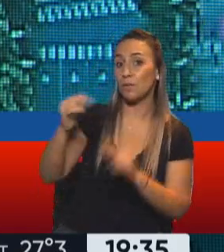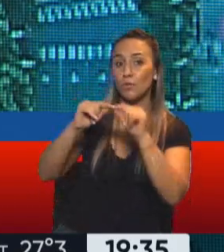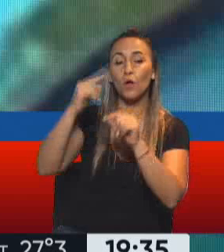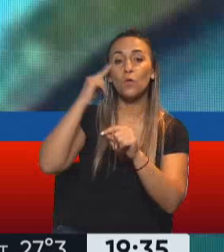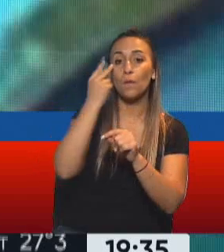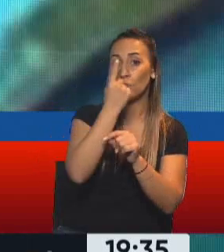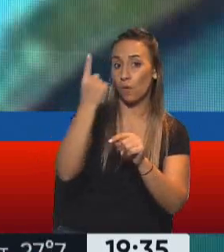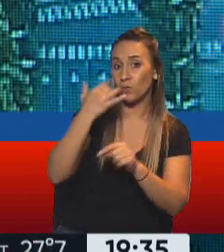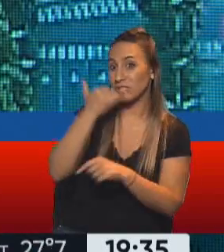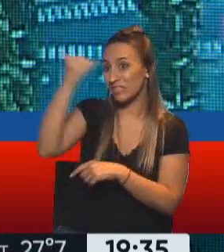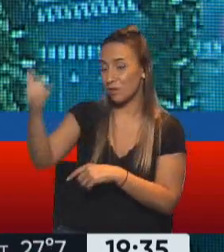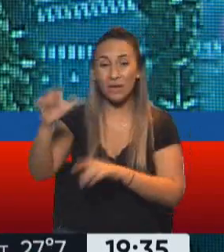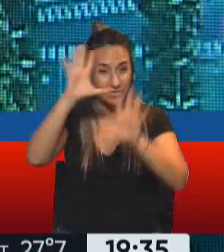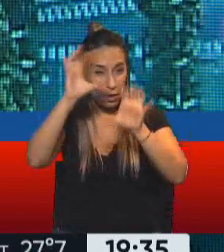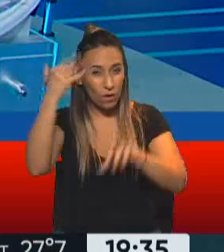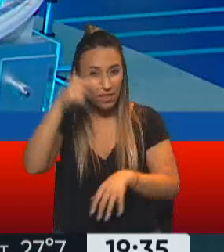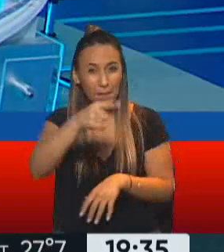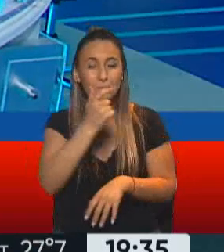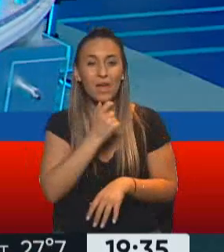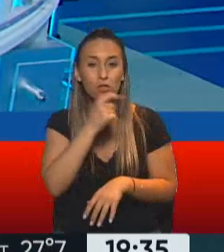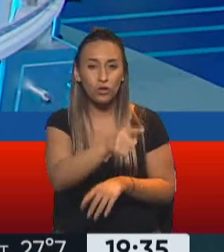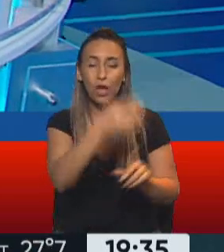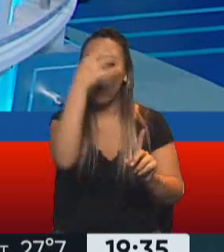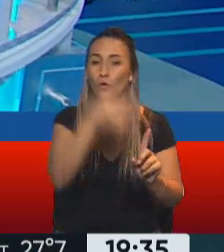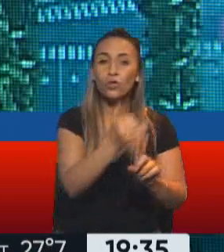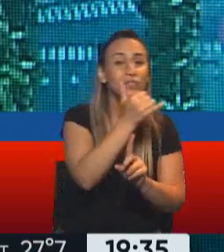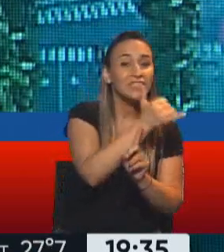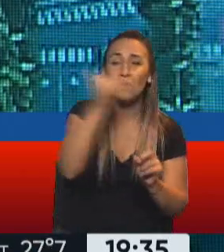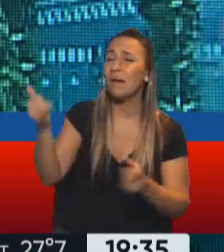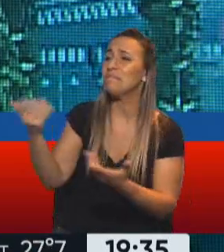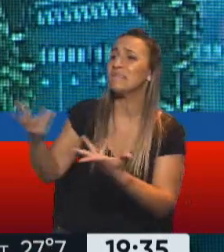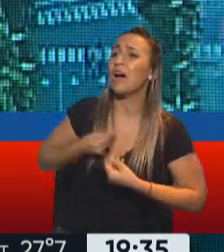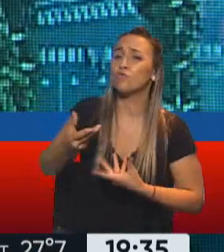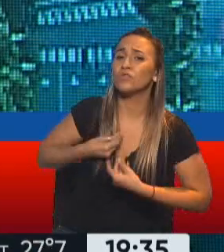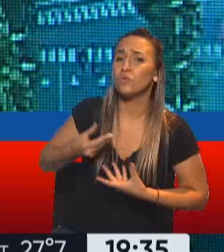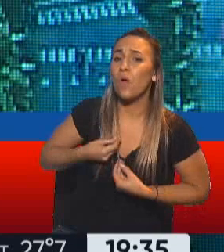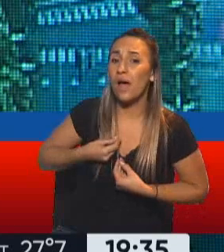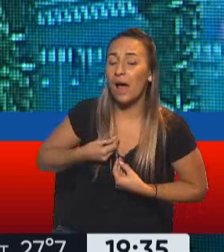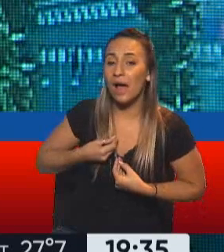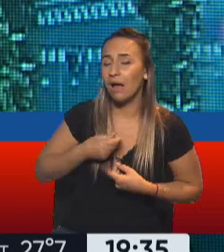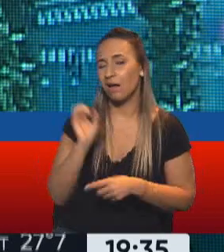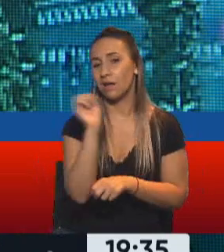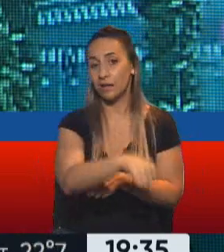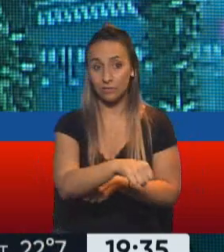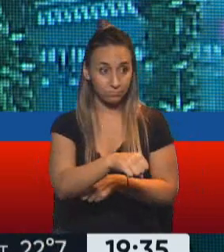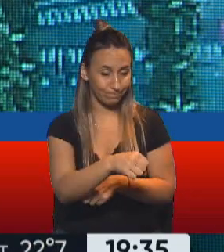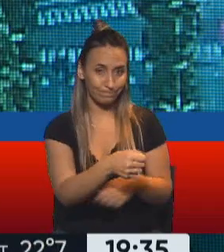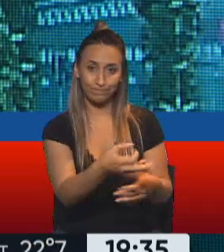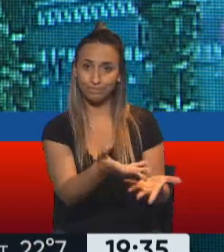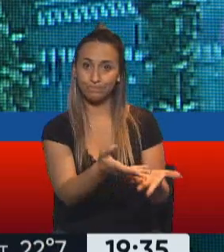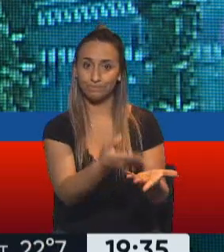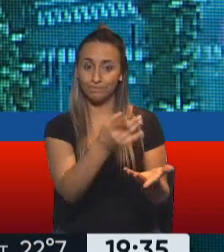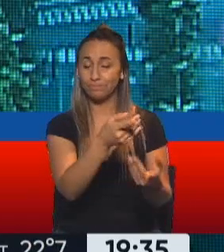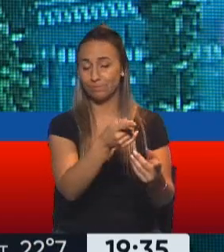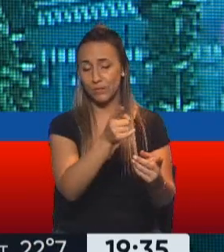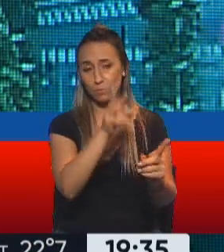mala intervención, recordarán que hubo un llamado de auxilio y se desoyó, y después también tuvimos una situación de un